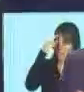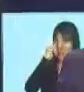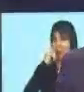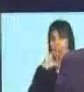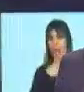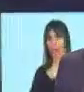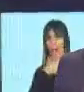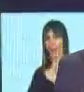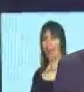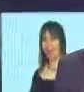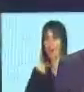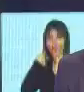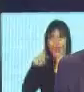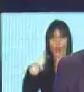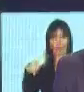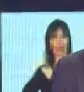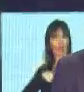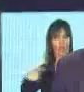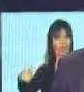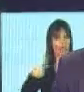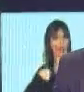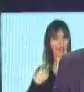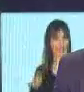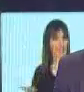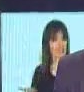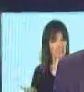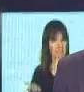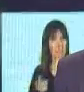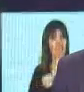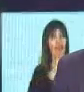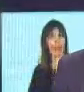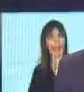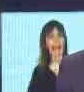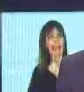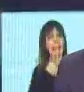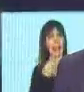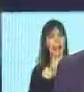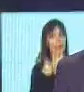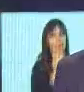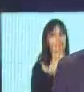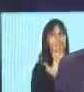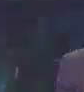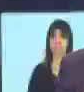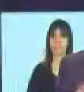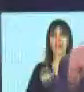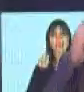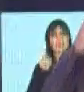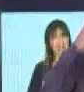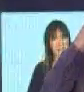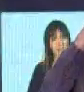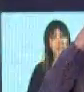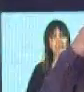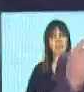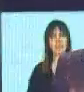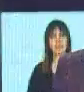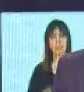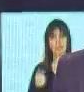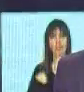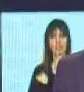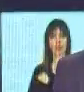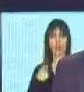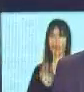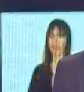de esta mañana. Hoy, Paolo Menghini, María Luján Rey y todos los familiares estuvieron en la puerta de Comodoro Py